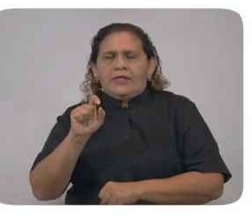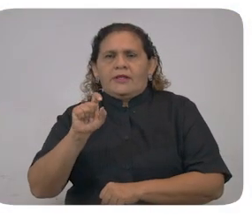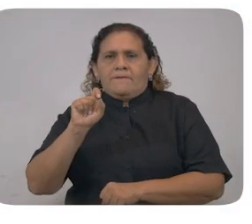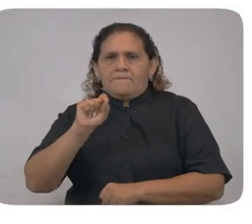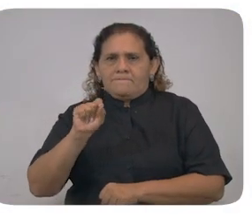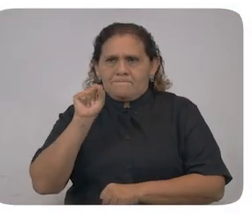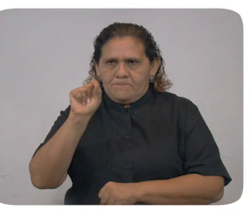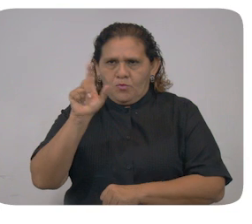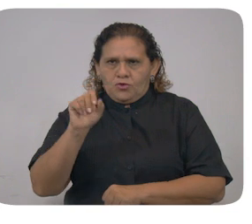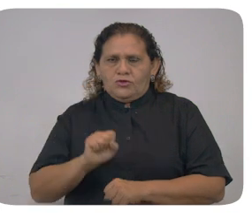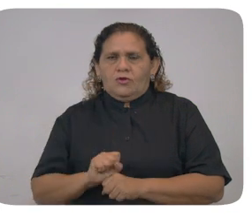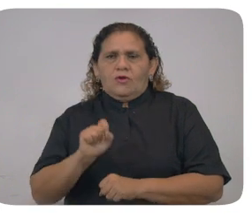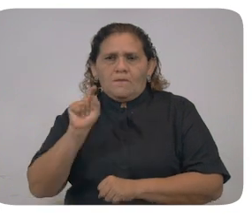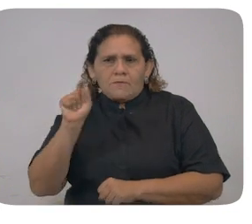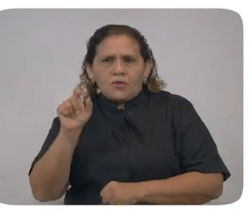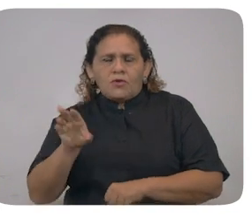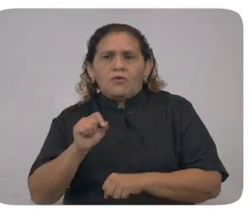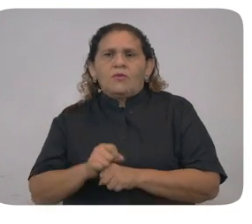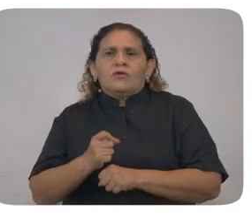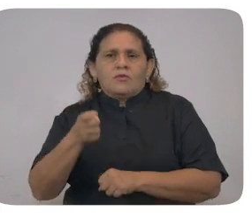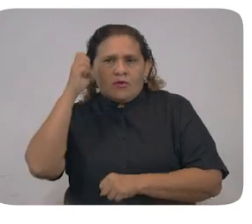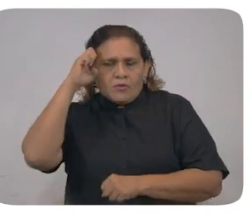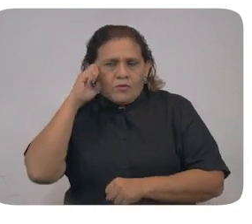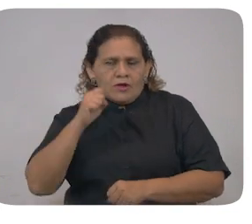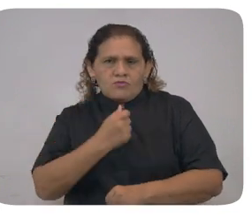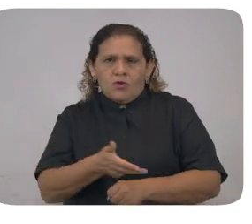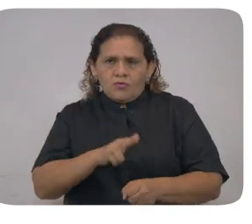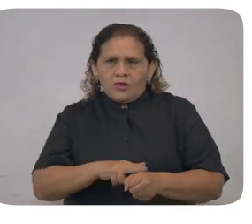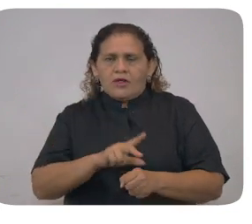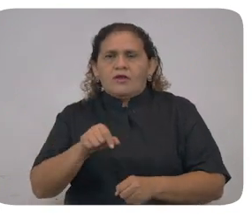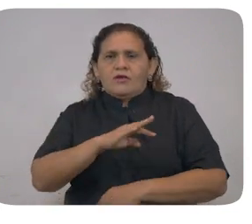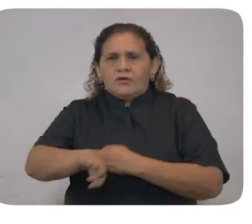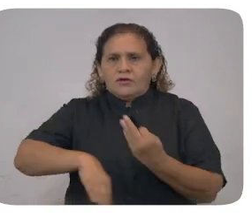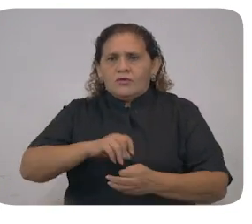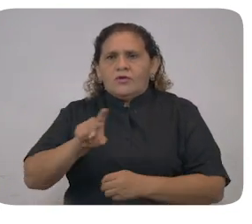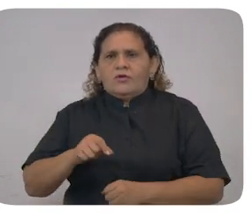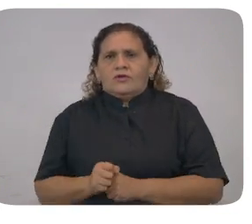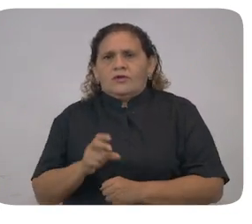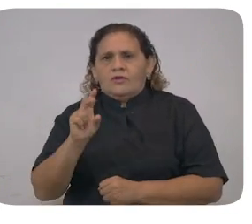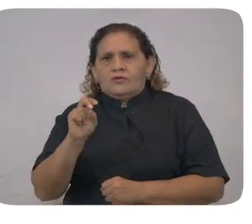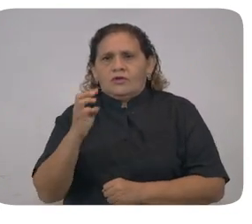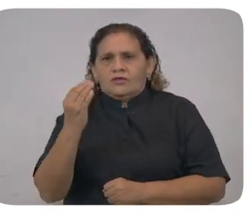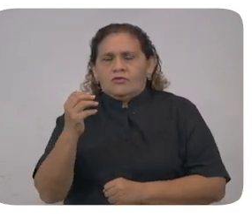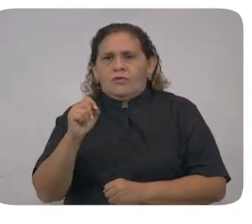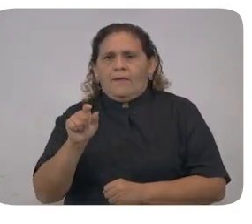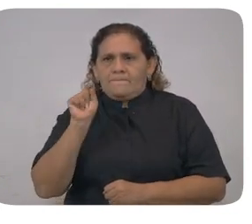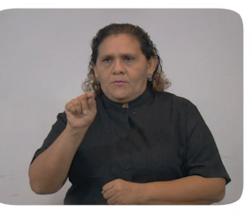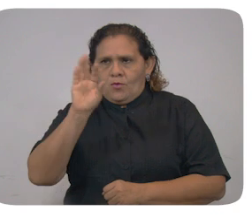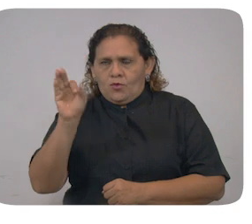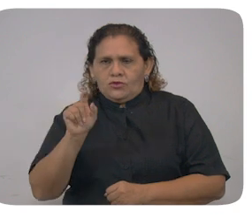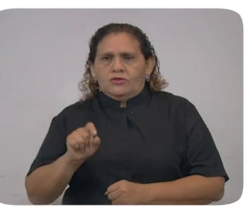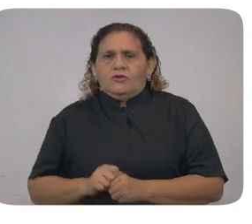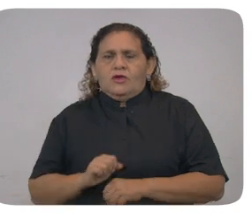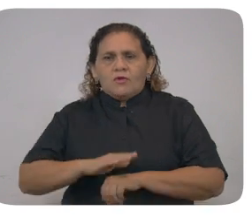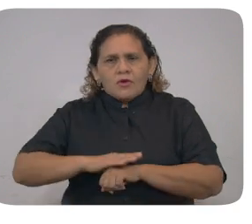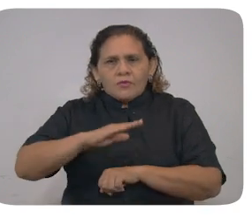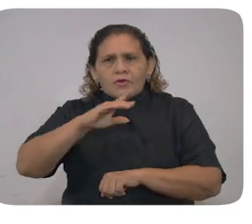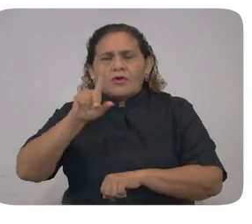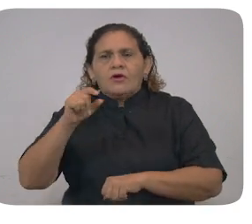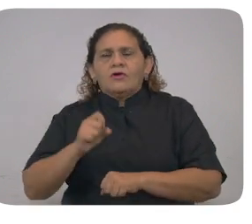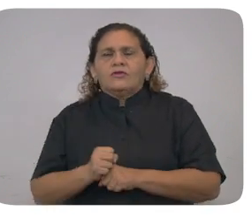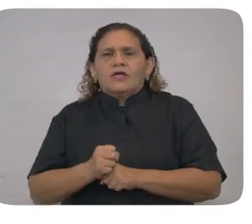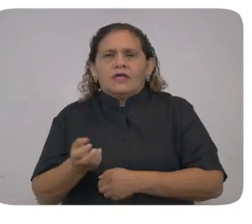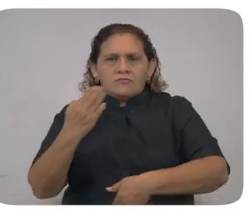20%. Porcentaje de ocupación de camas de hospitalización total es del 39%. El incremento en